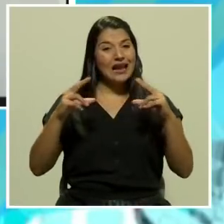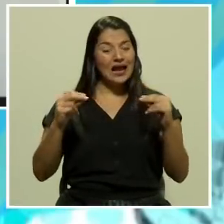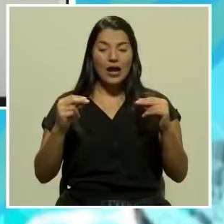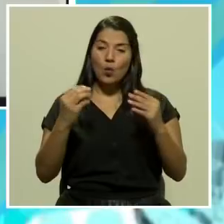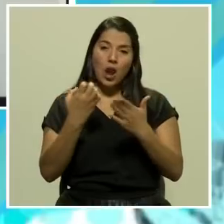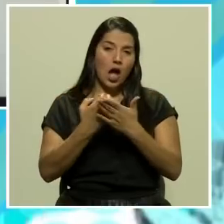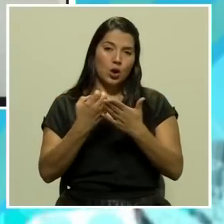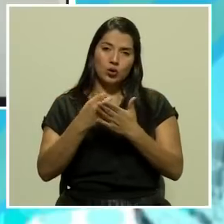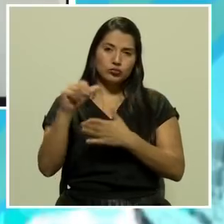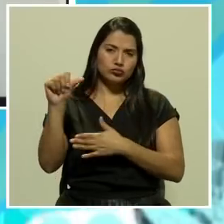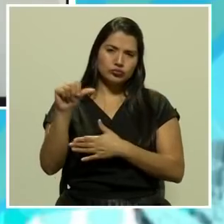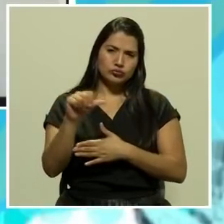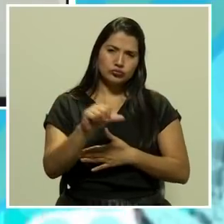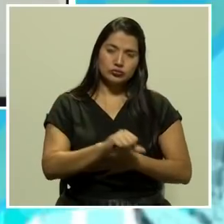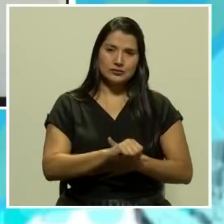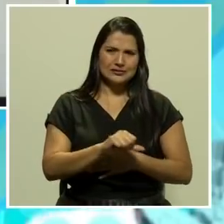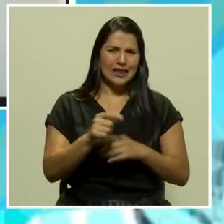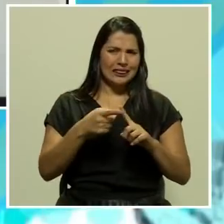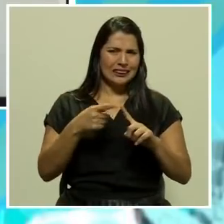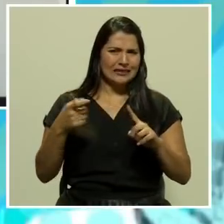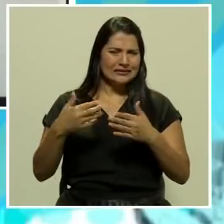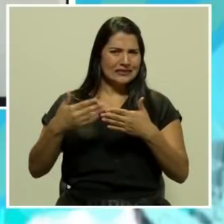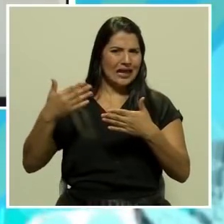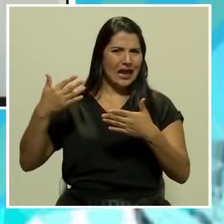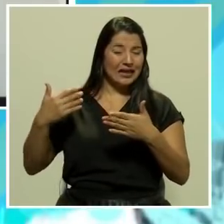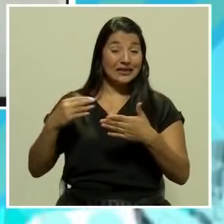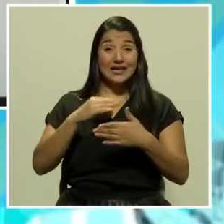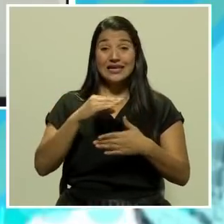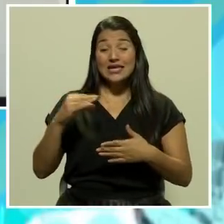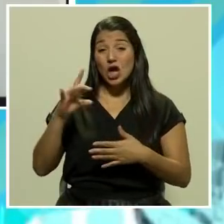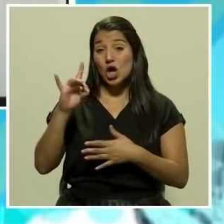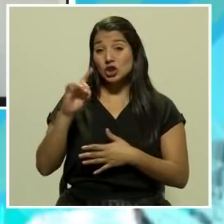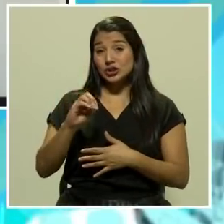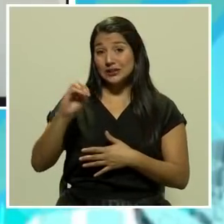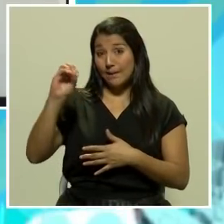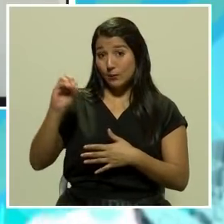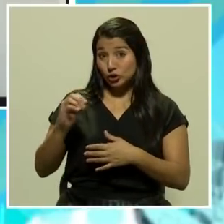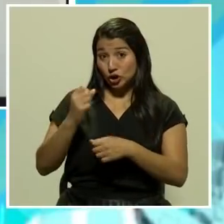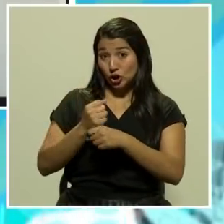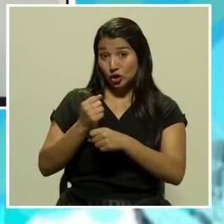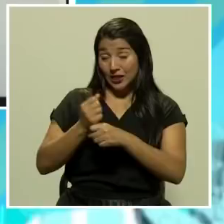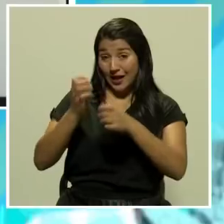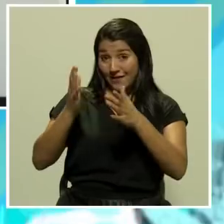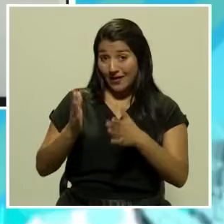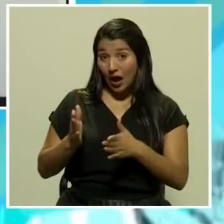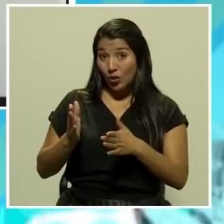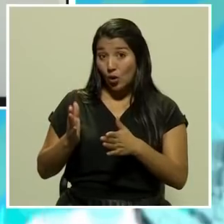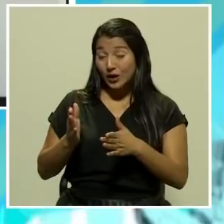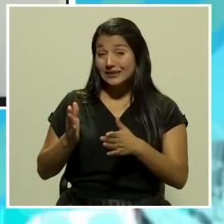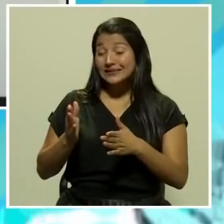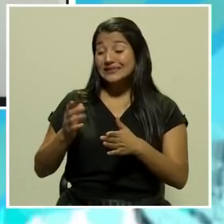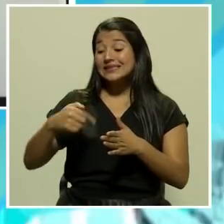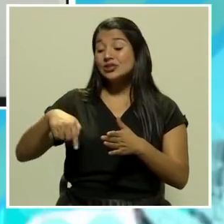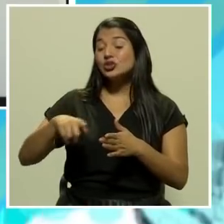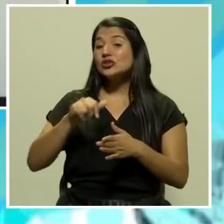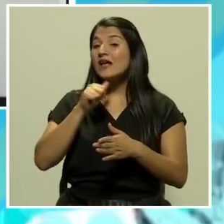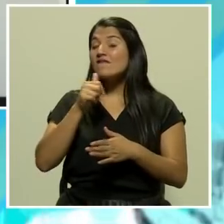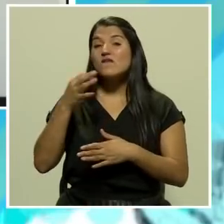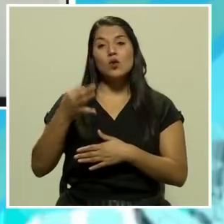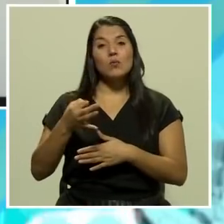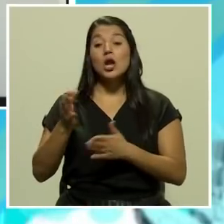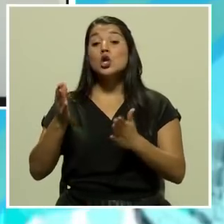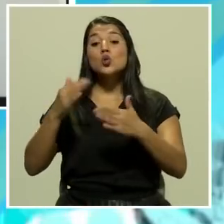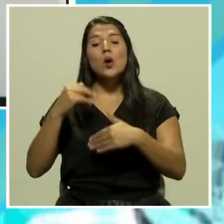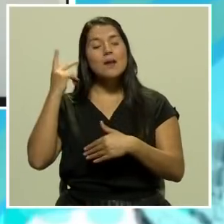declive económico importante y que el 80% de los trabajadores aquí es del sector informal. Doctor Entonces, no Argüello, tenemos